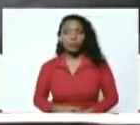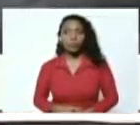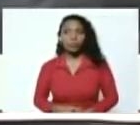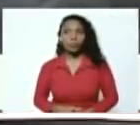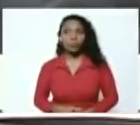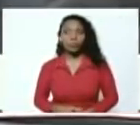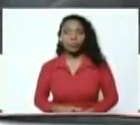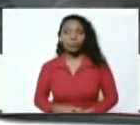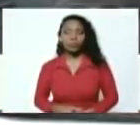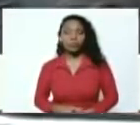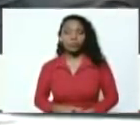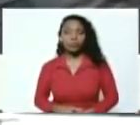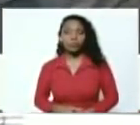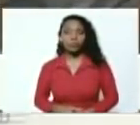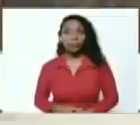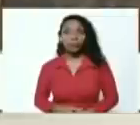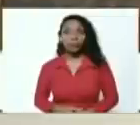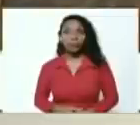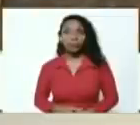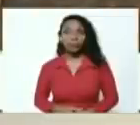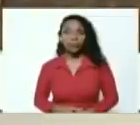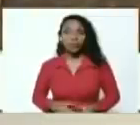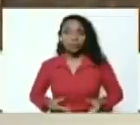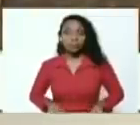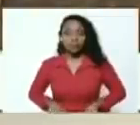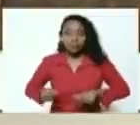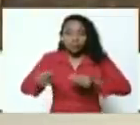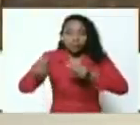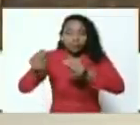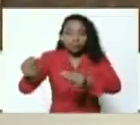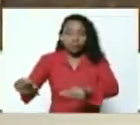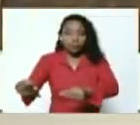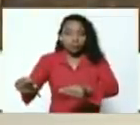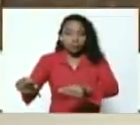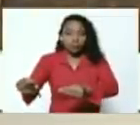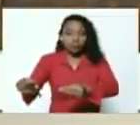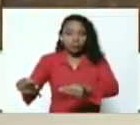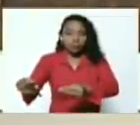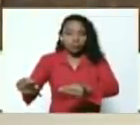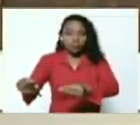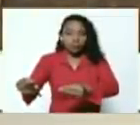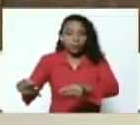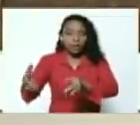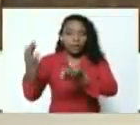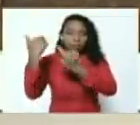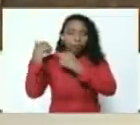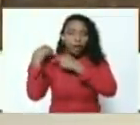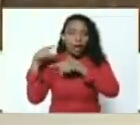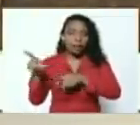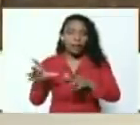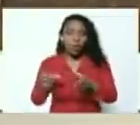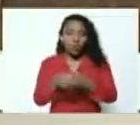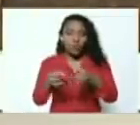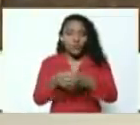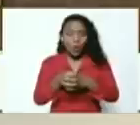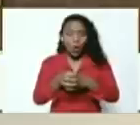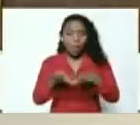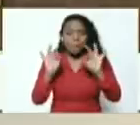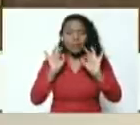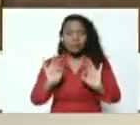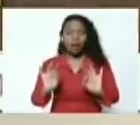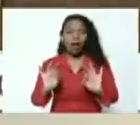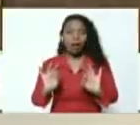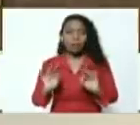se le está entregando la potestad a esta comisión